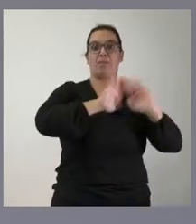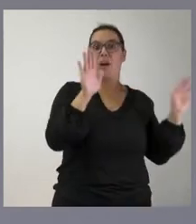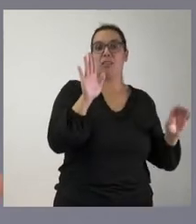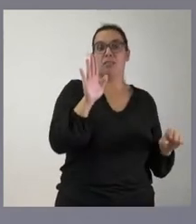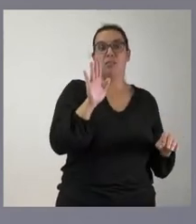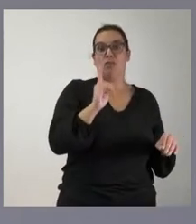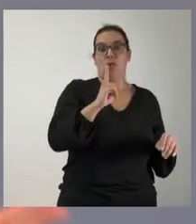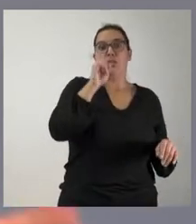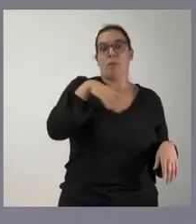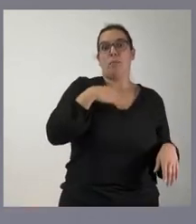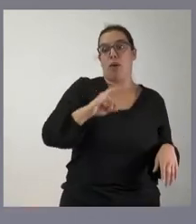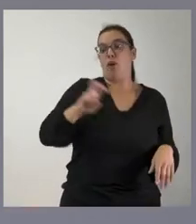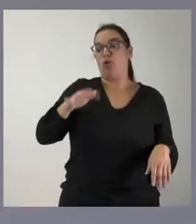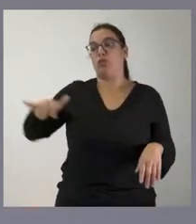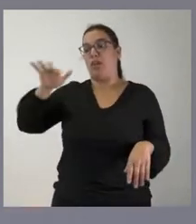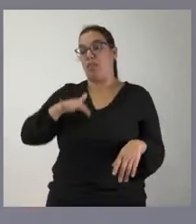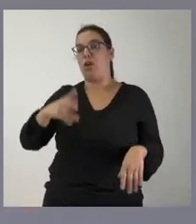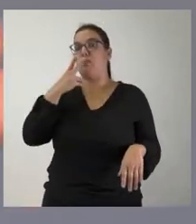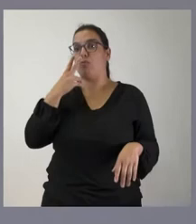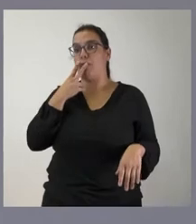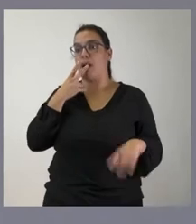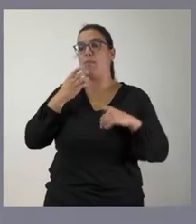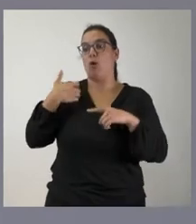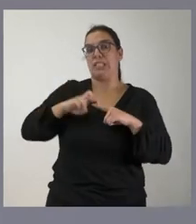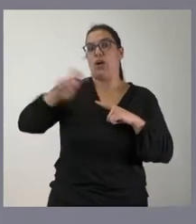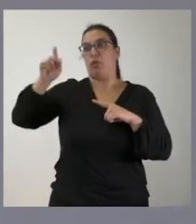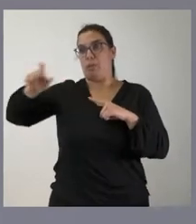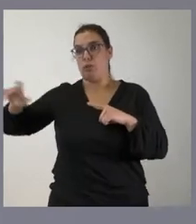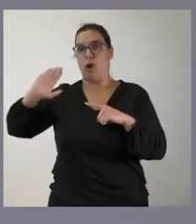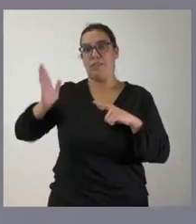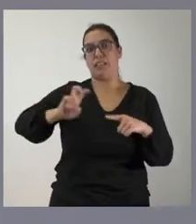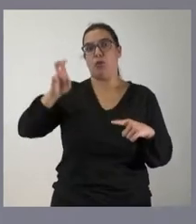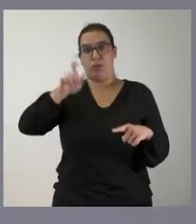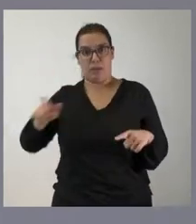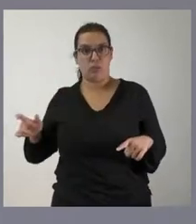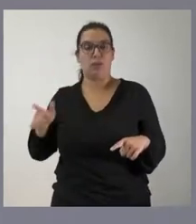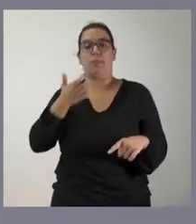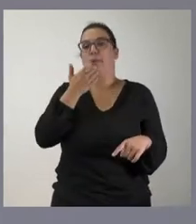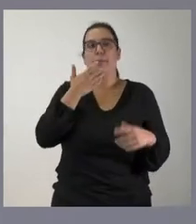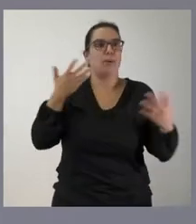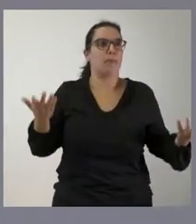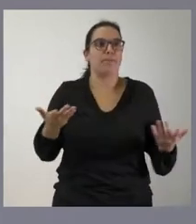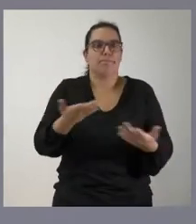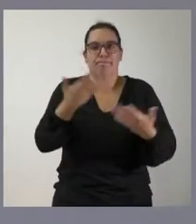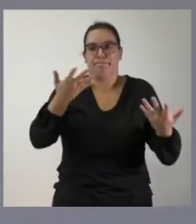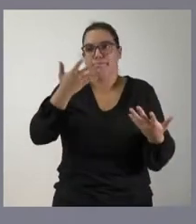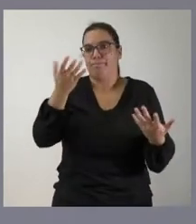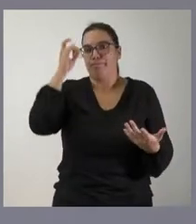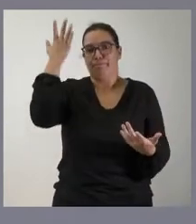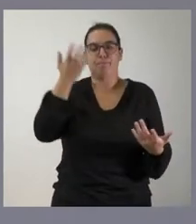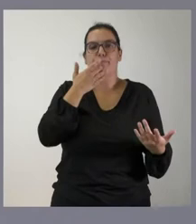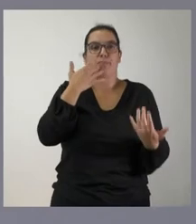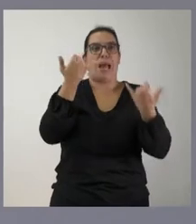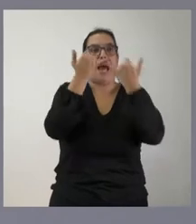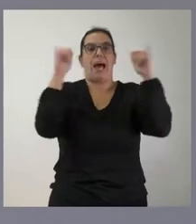fumar y también esa reflexión se podía plantear tengo 1150 por ejemplo que es posible fumar por ejemplo Pues en un